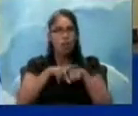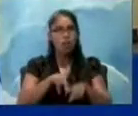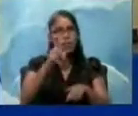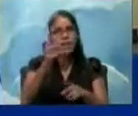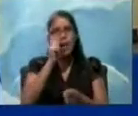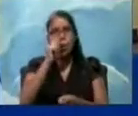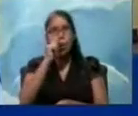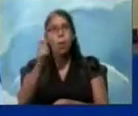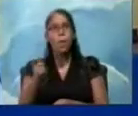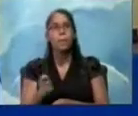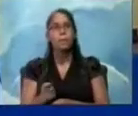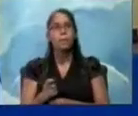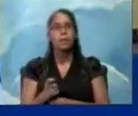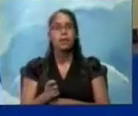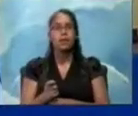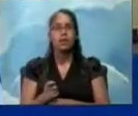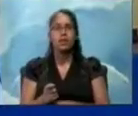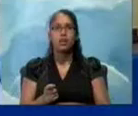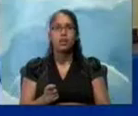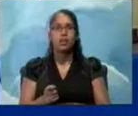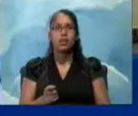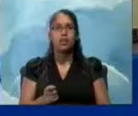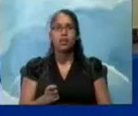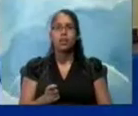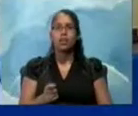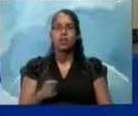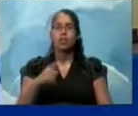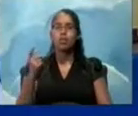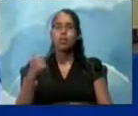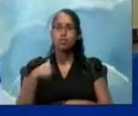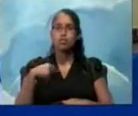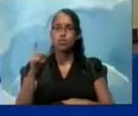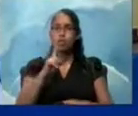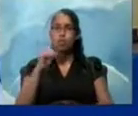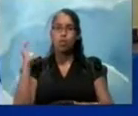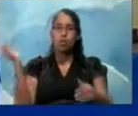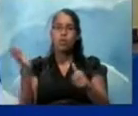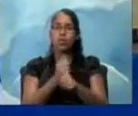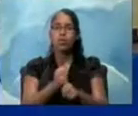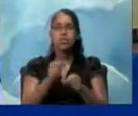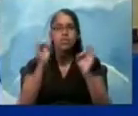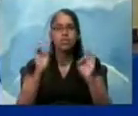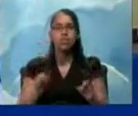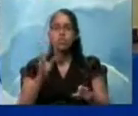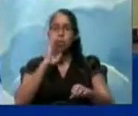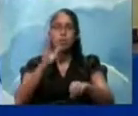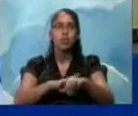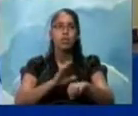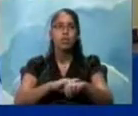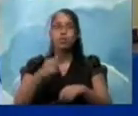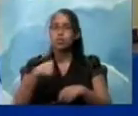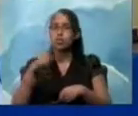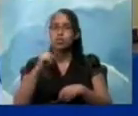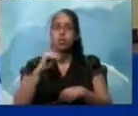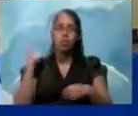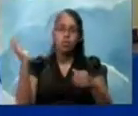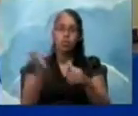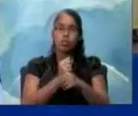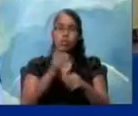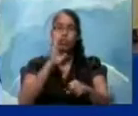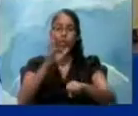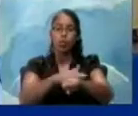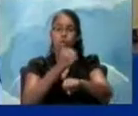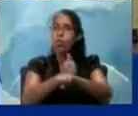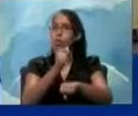hombre en el cual yo no encuentro ningún delito? Yo no encuentro culpa en él, no